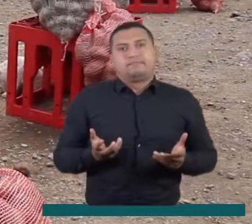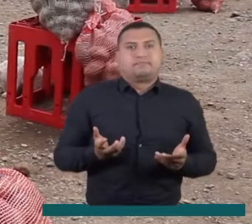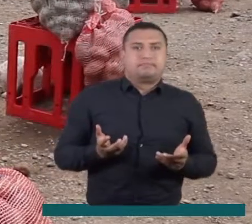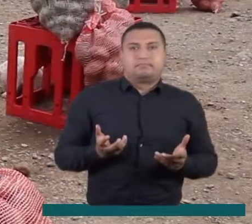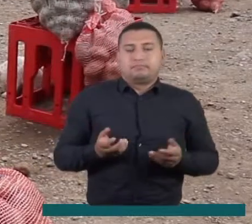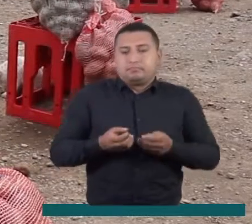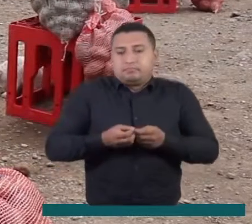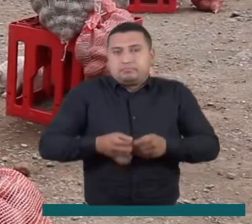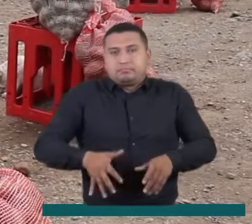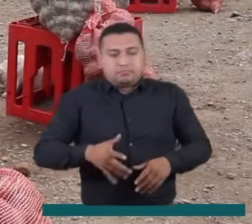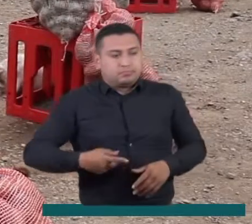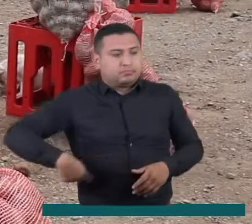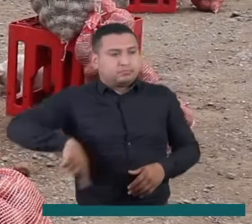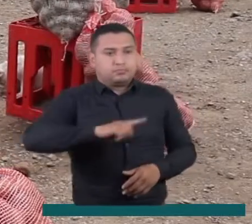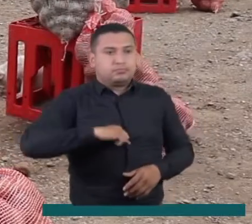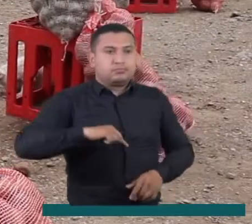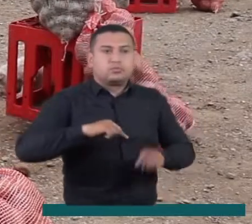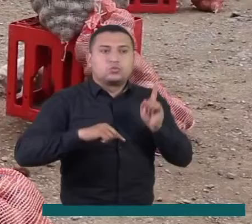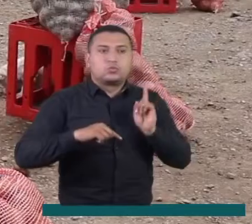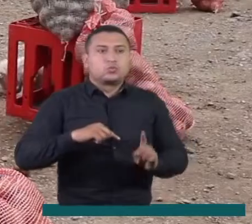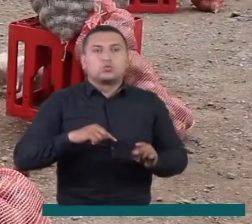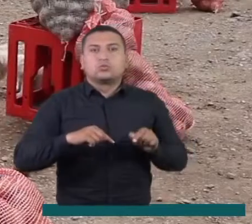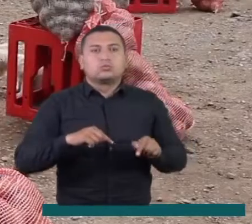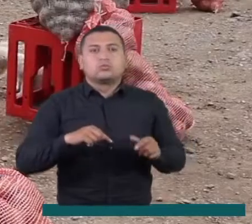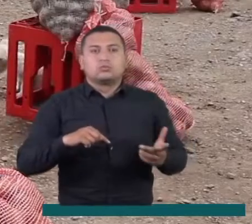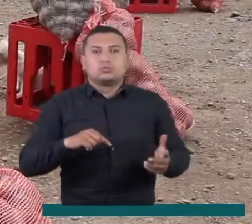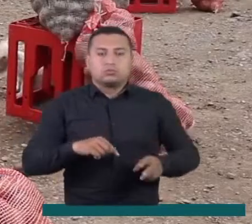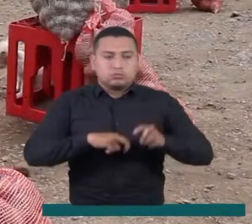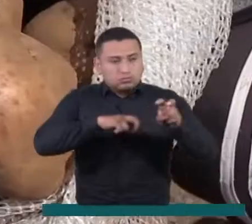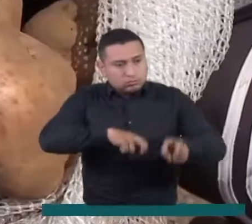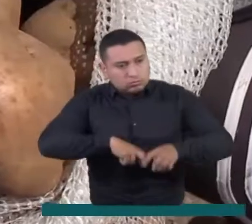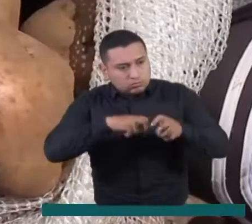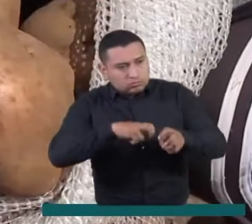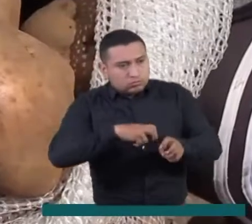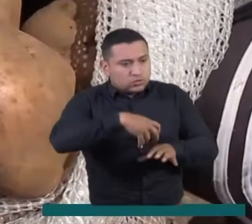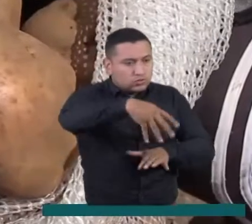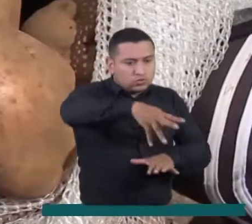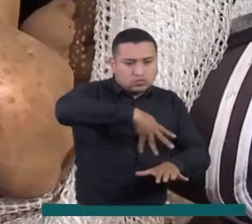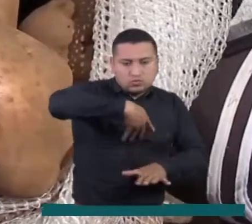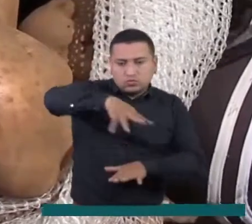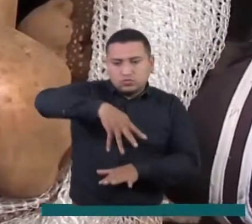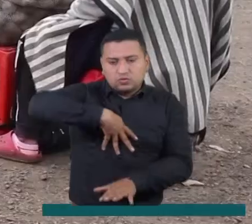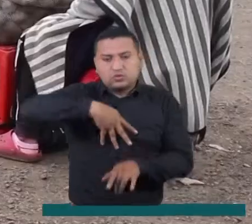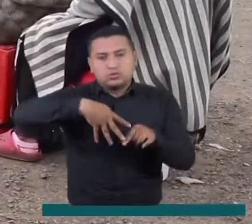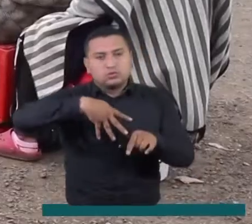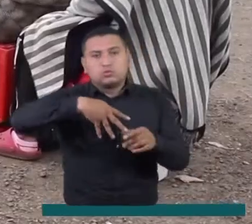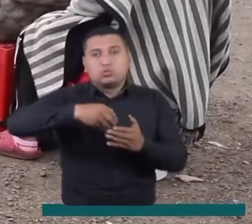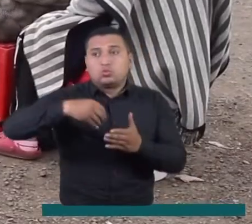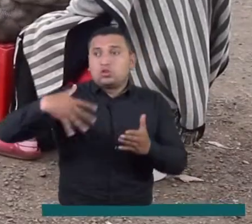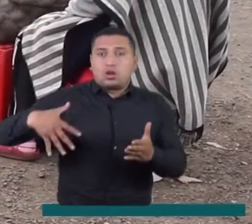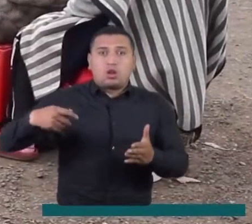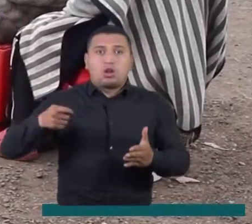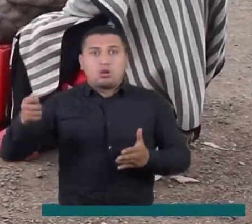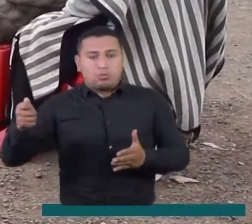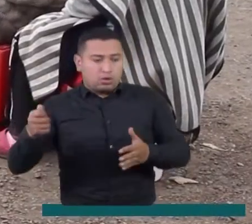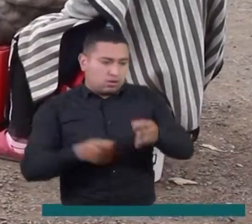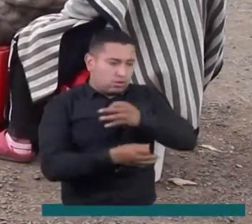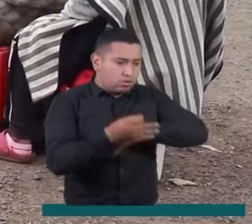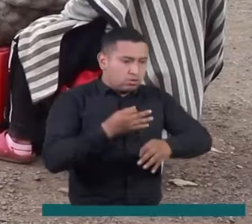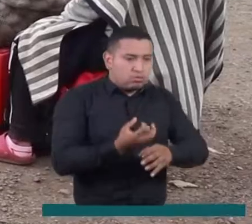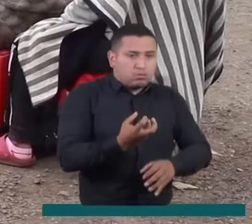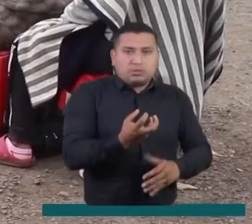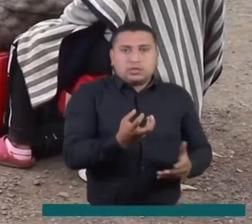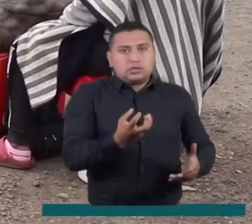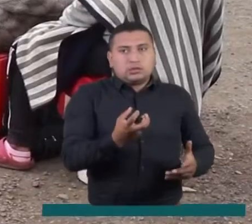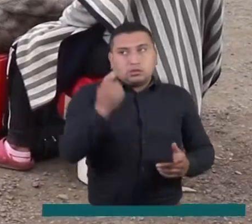y se pierde todo, ya que los insumos agrícolas están muy, muy caros. Como Jessica, esta estrategia la están usando varios campesinos